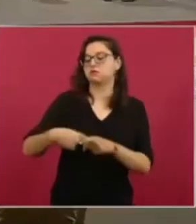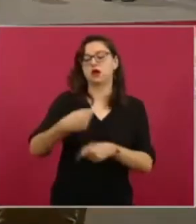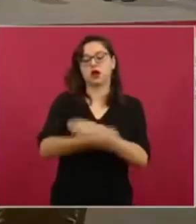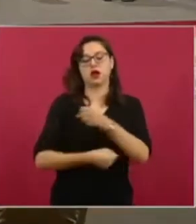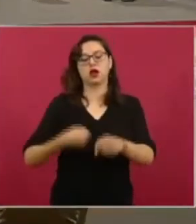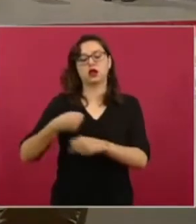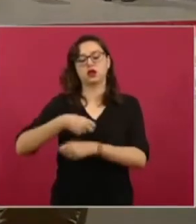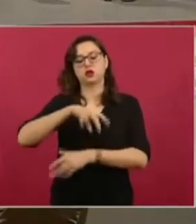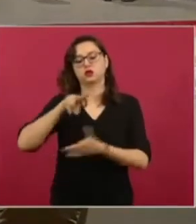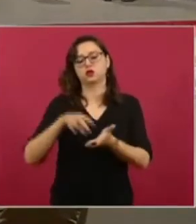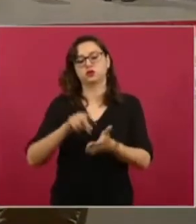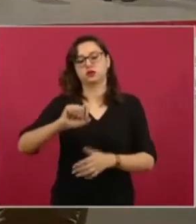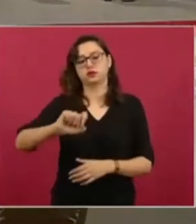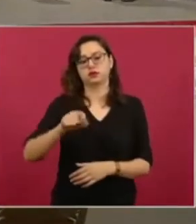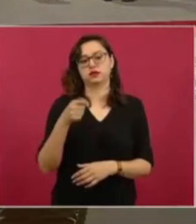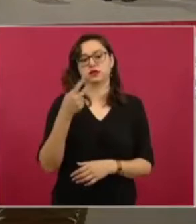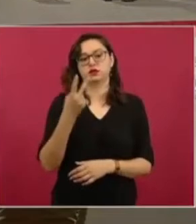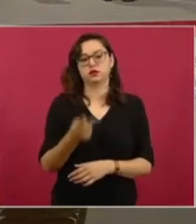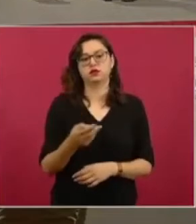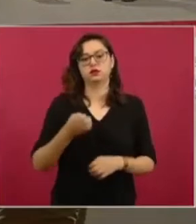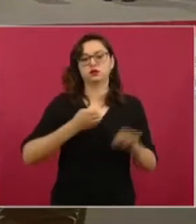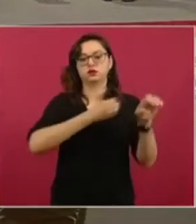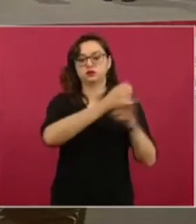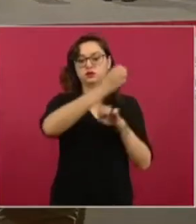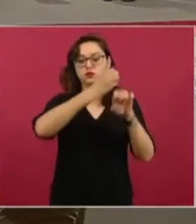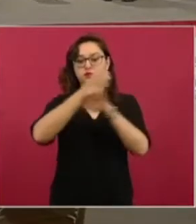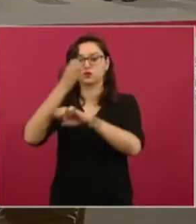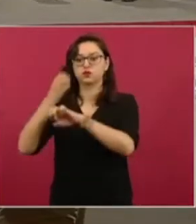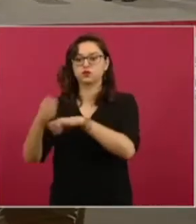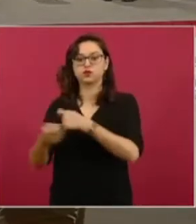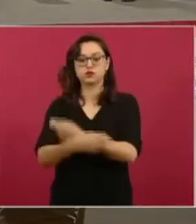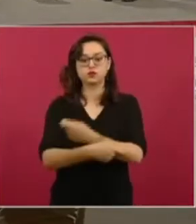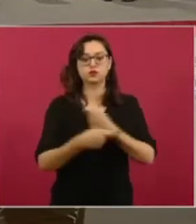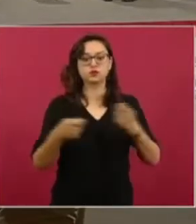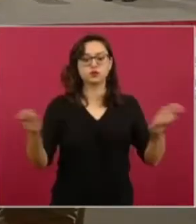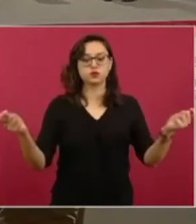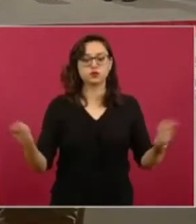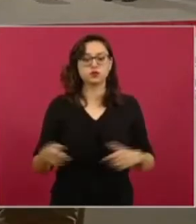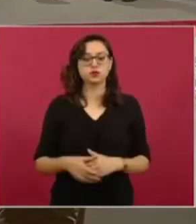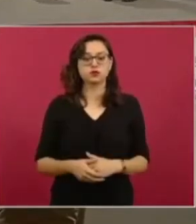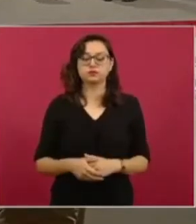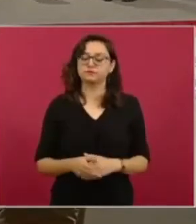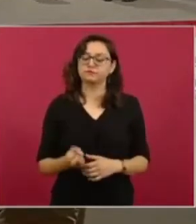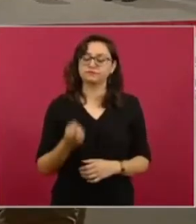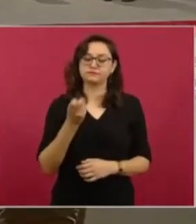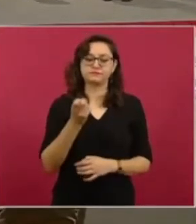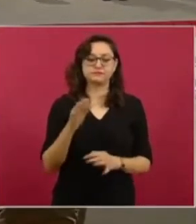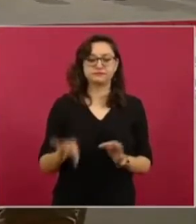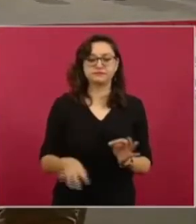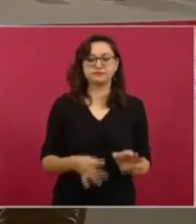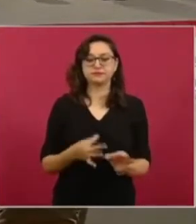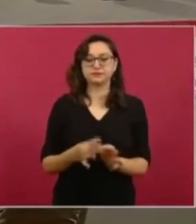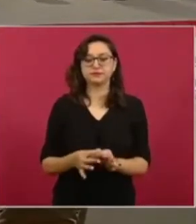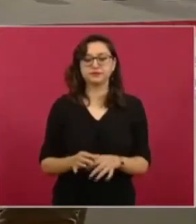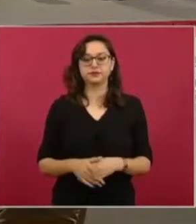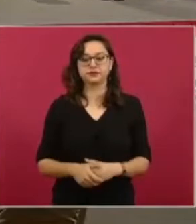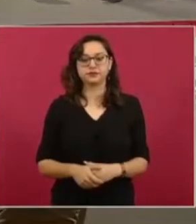lo que va del año a las diferentes entidades federativas. Es todo, señor presidente. Muchas gracias.